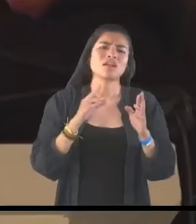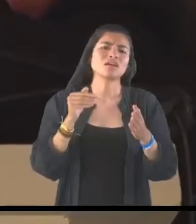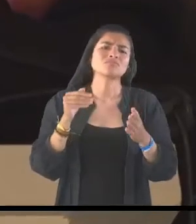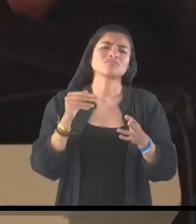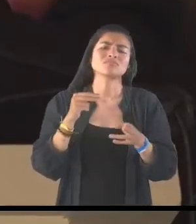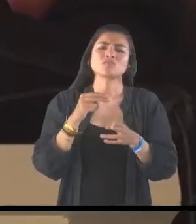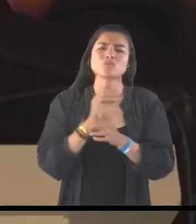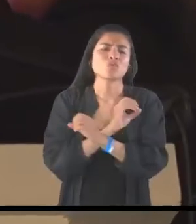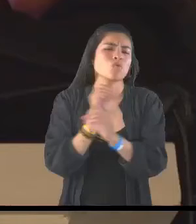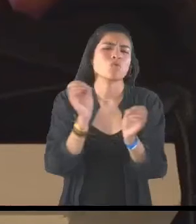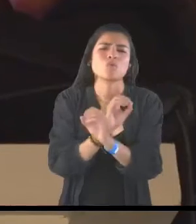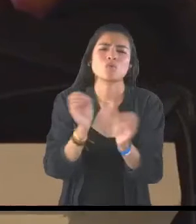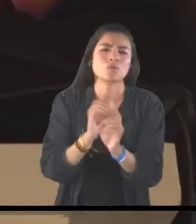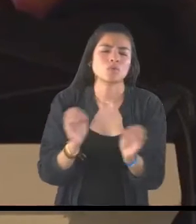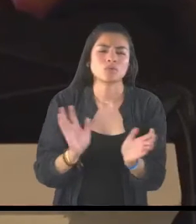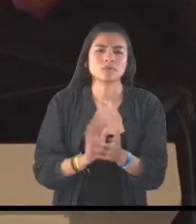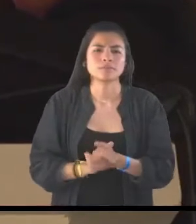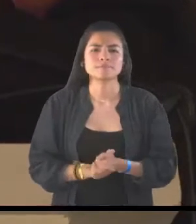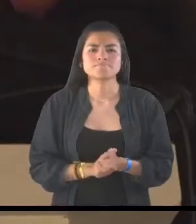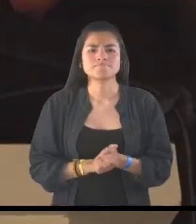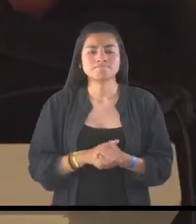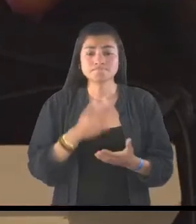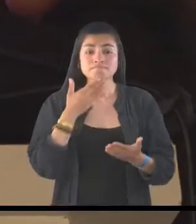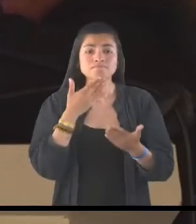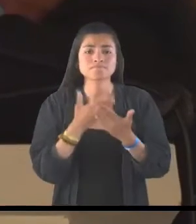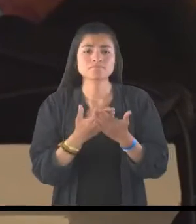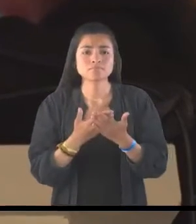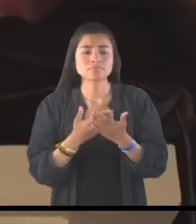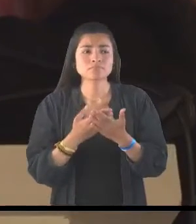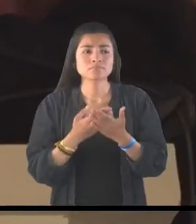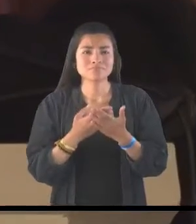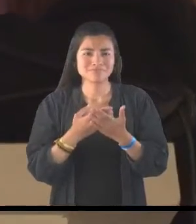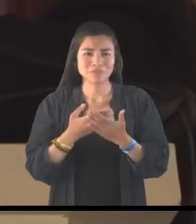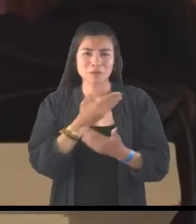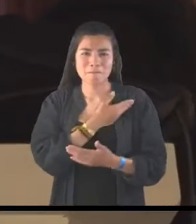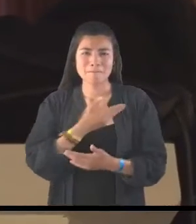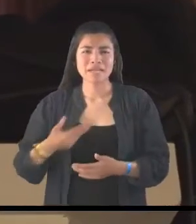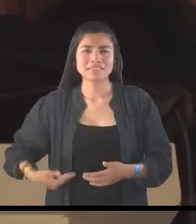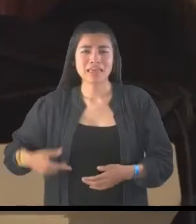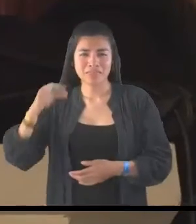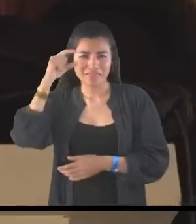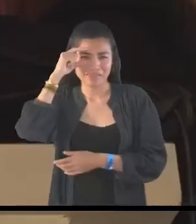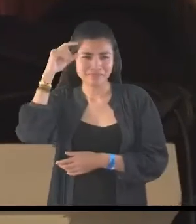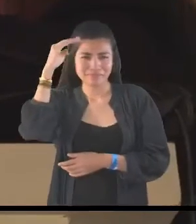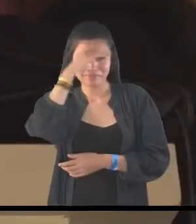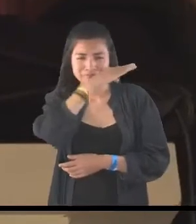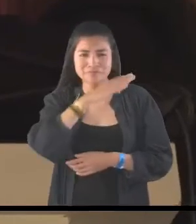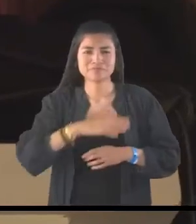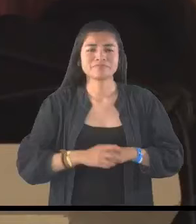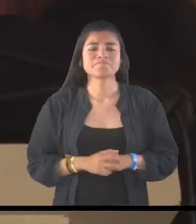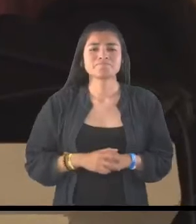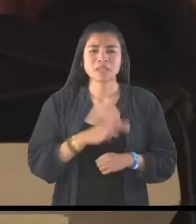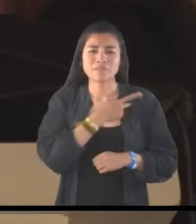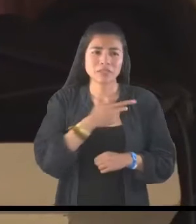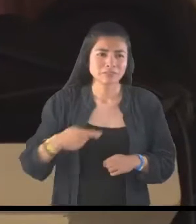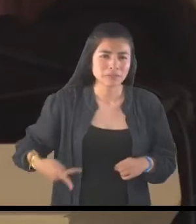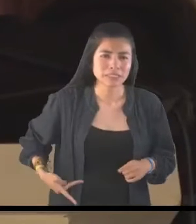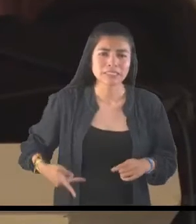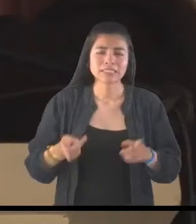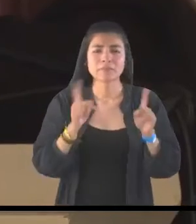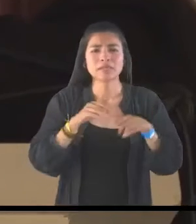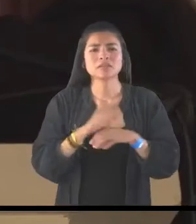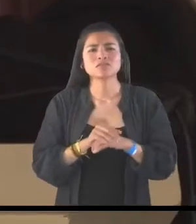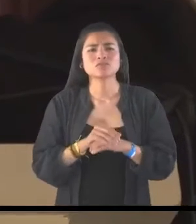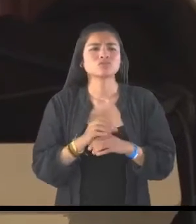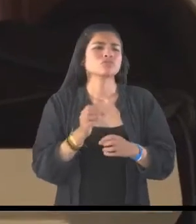y me siento muy agradecido con nuestro presidente, con la doctora Francia Márquez, con todo el